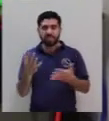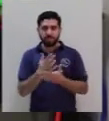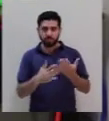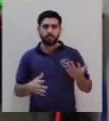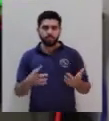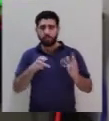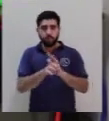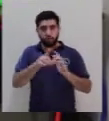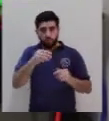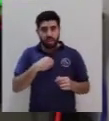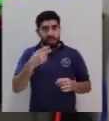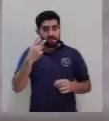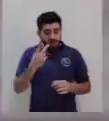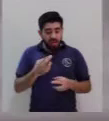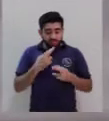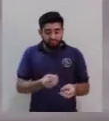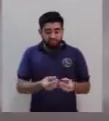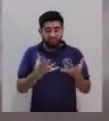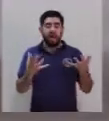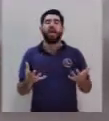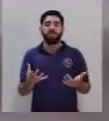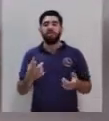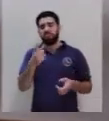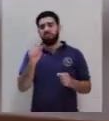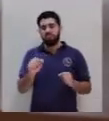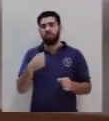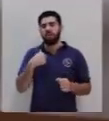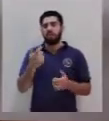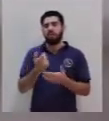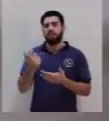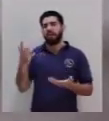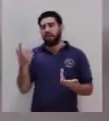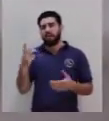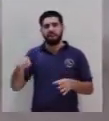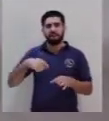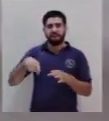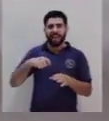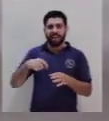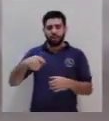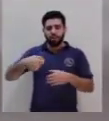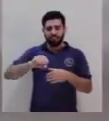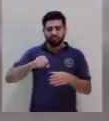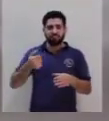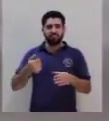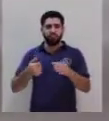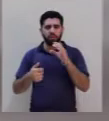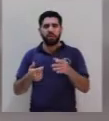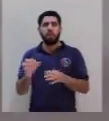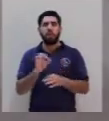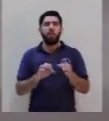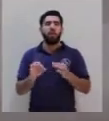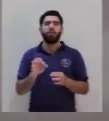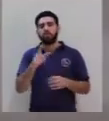con si agua, yo ¿no? quiero verlo con colorante, puedo agarrar refresco de algún refresco, puedo agarrar, por ejemplo,